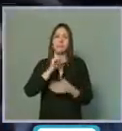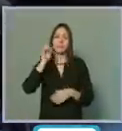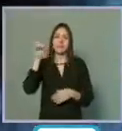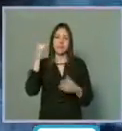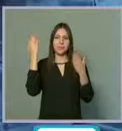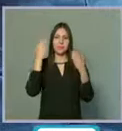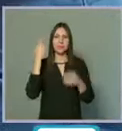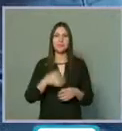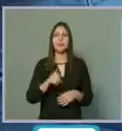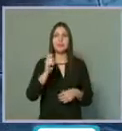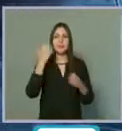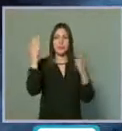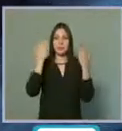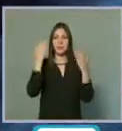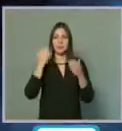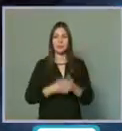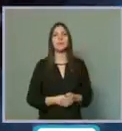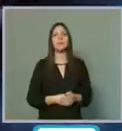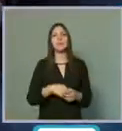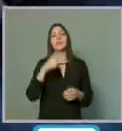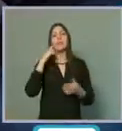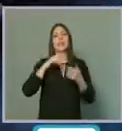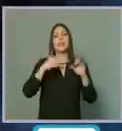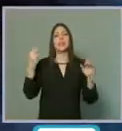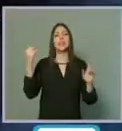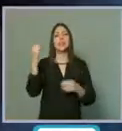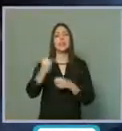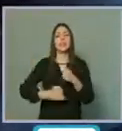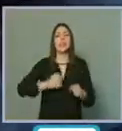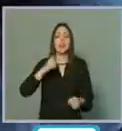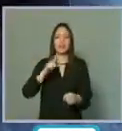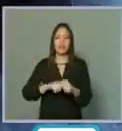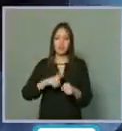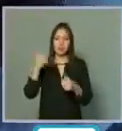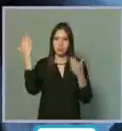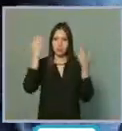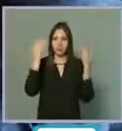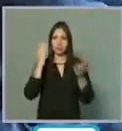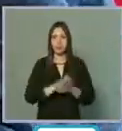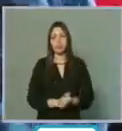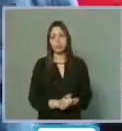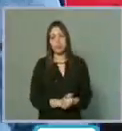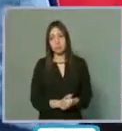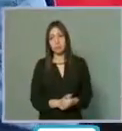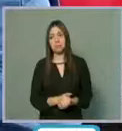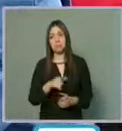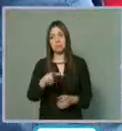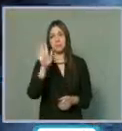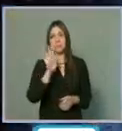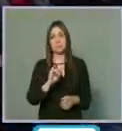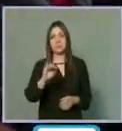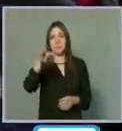¿Y qué estudió? Relaciones internacionales. Sí. Se ve que aprendió re bien.